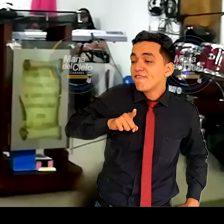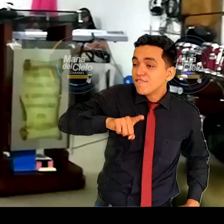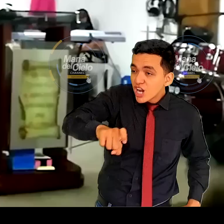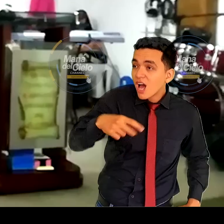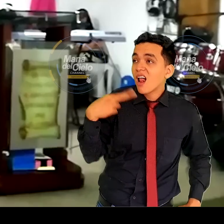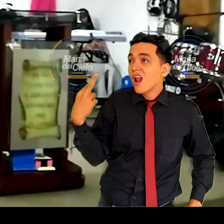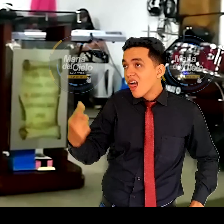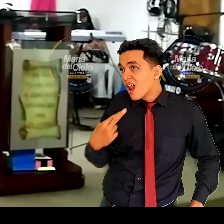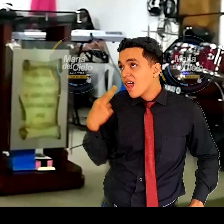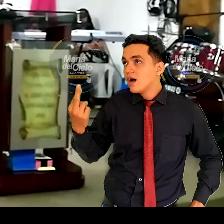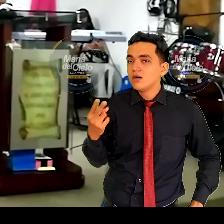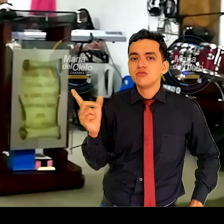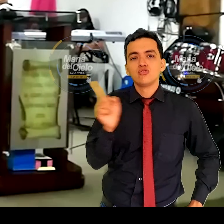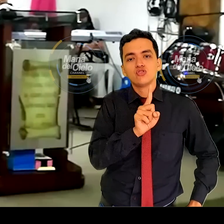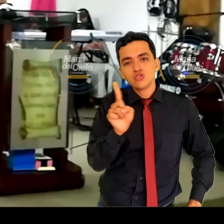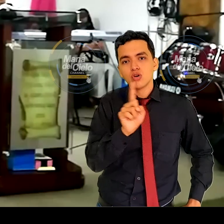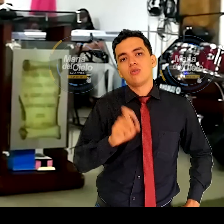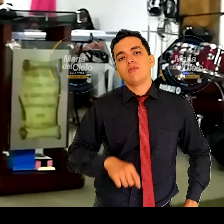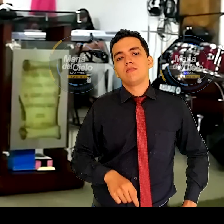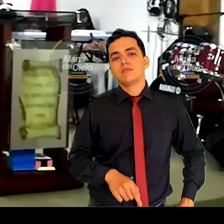diciendo: y cuando ores,